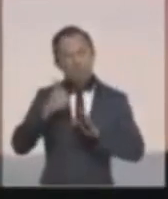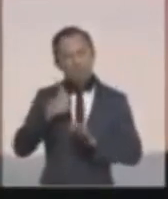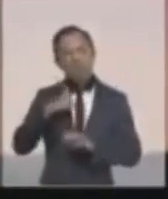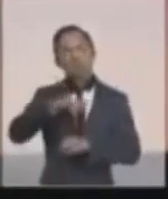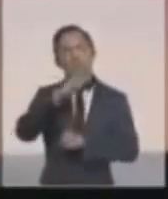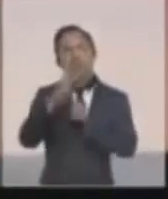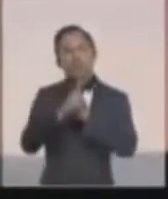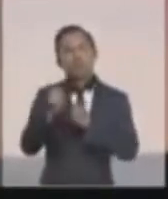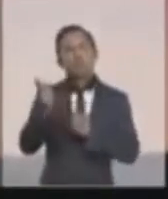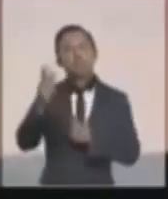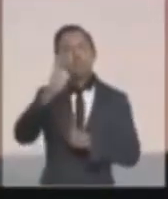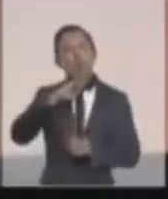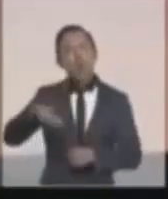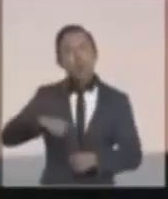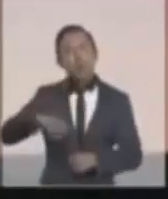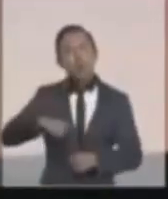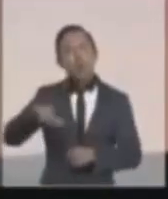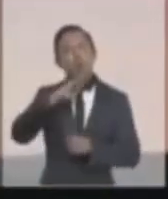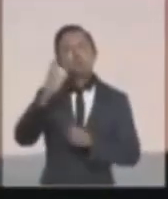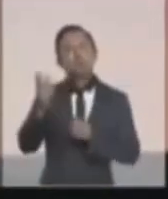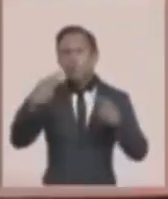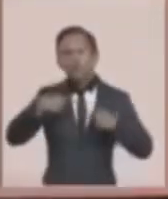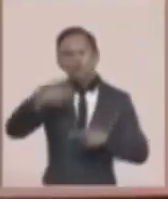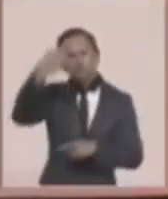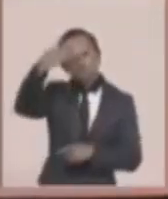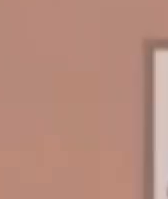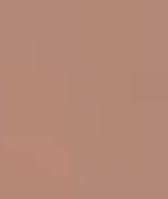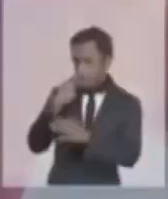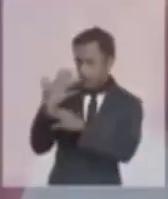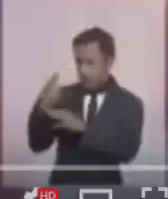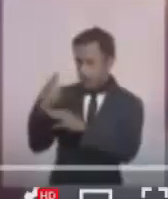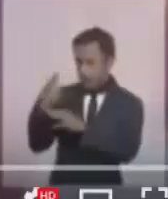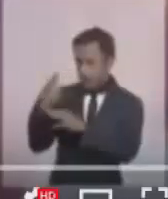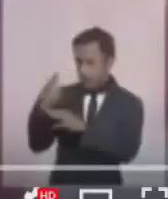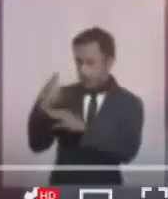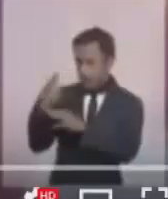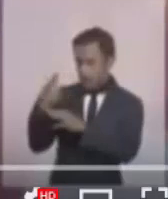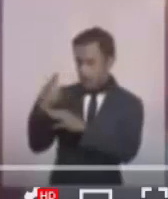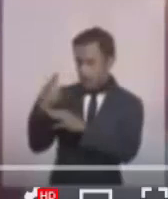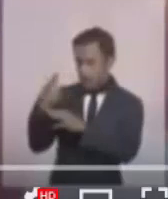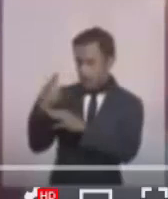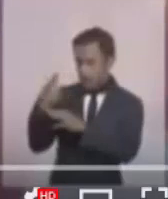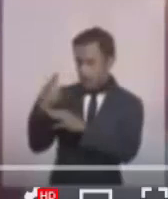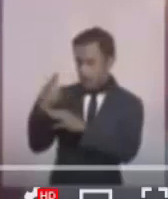Ok. Y de los es malos memes. Que guardé en mi culo. ¡Qué rico!